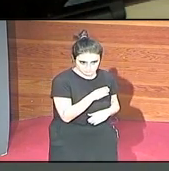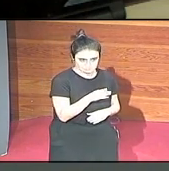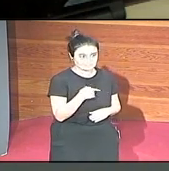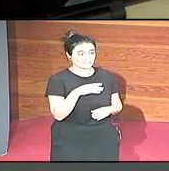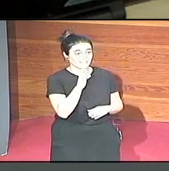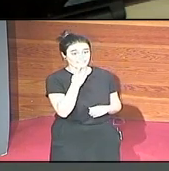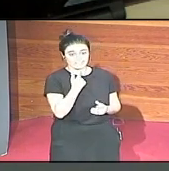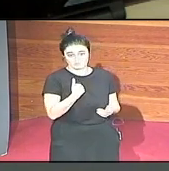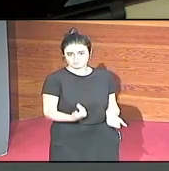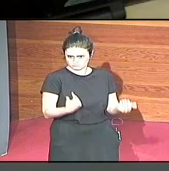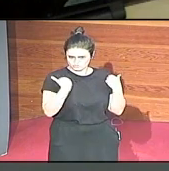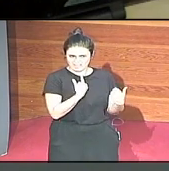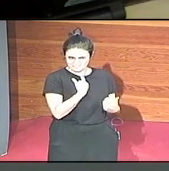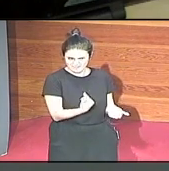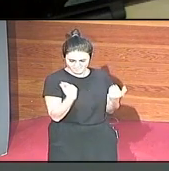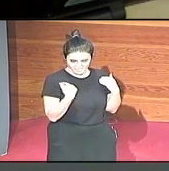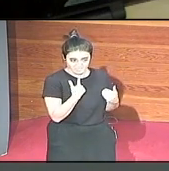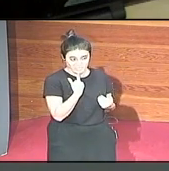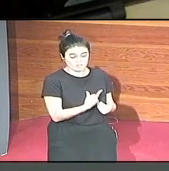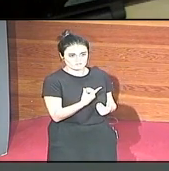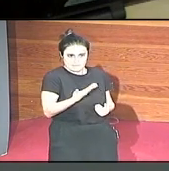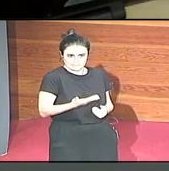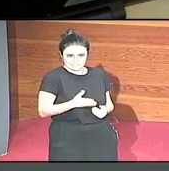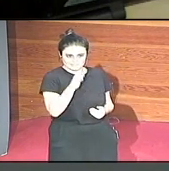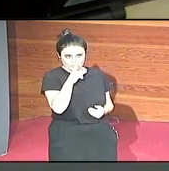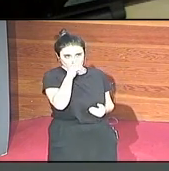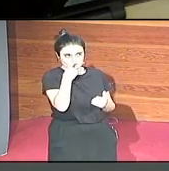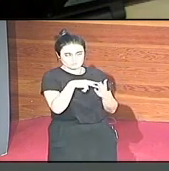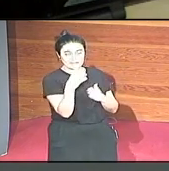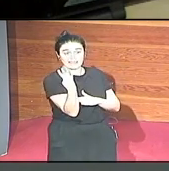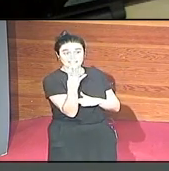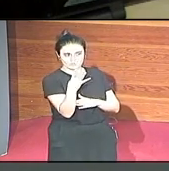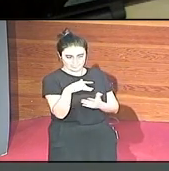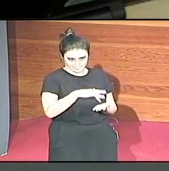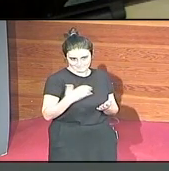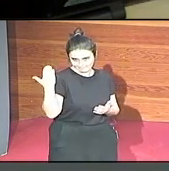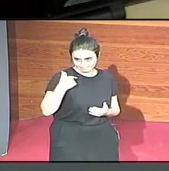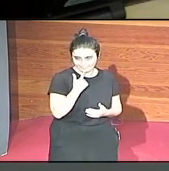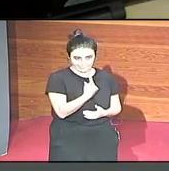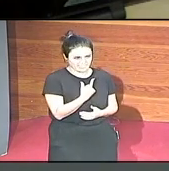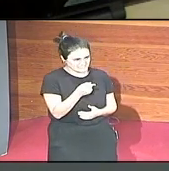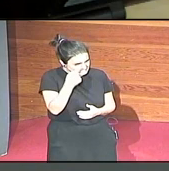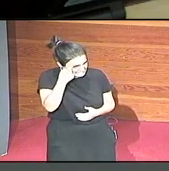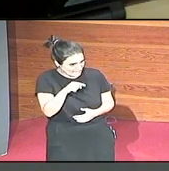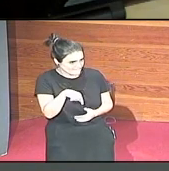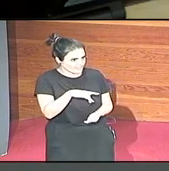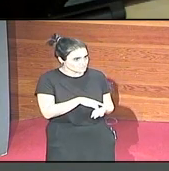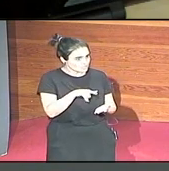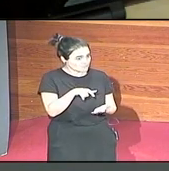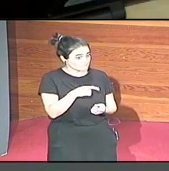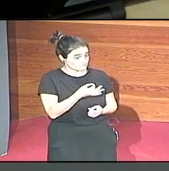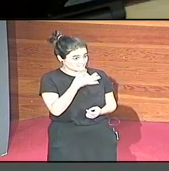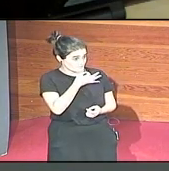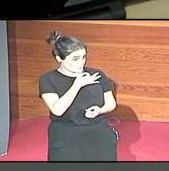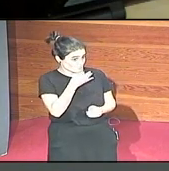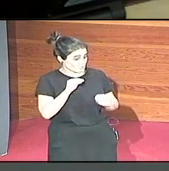toda responsabilidad" es muy importante porque lo está diciendo ya en 2014, cuando él sabe que lo que está diciendo y va a acabar de